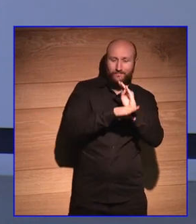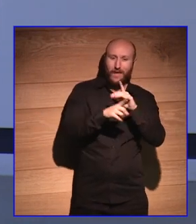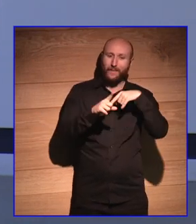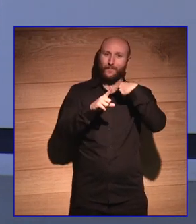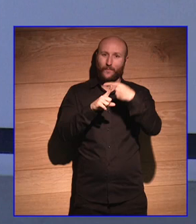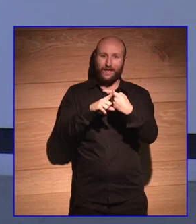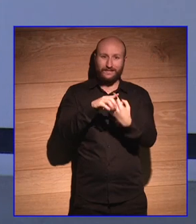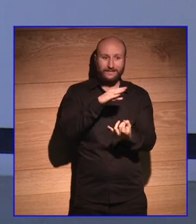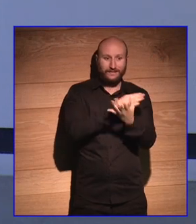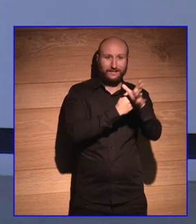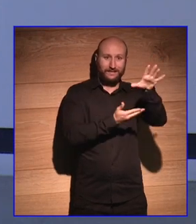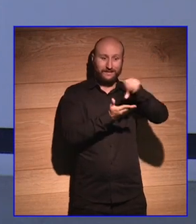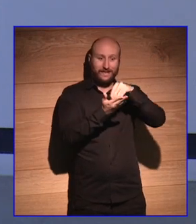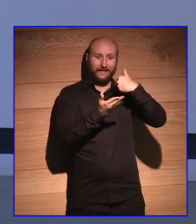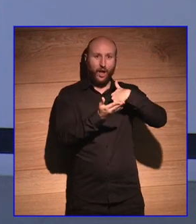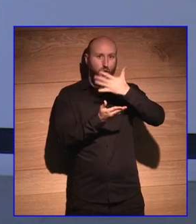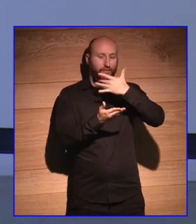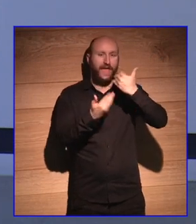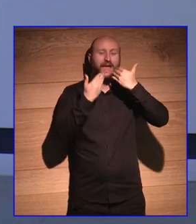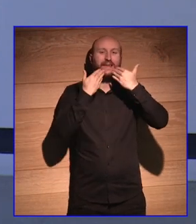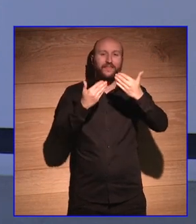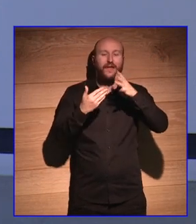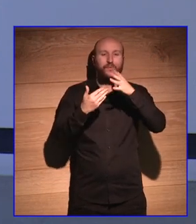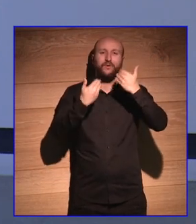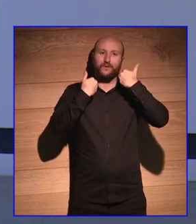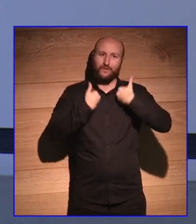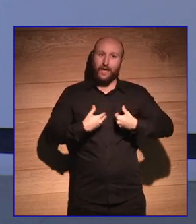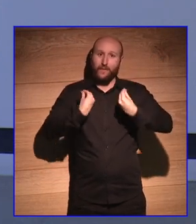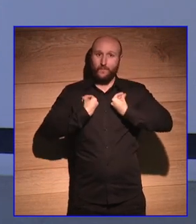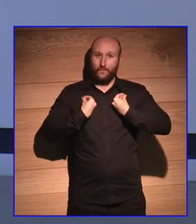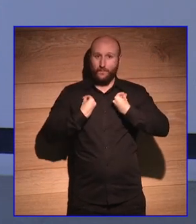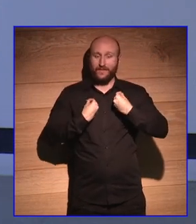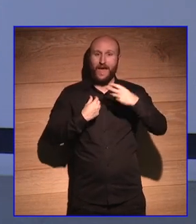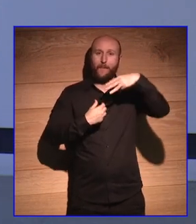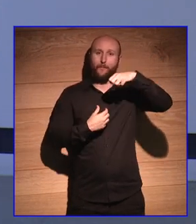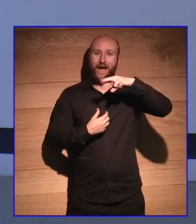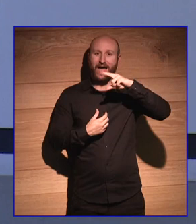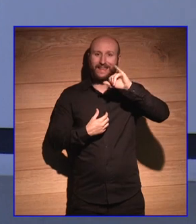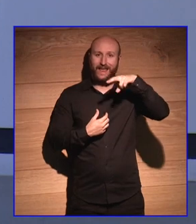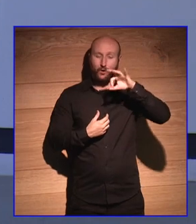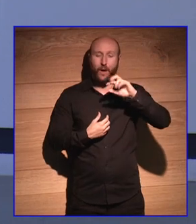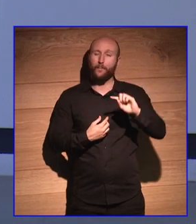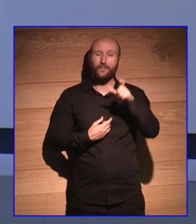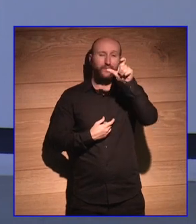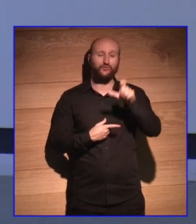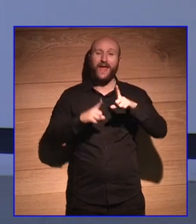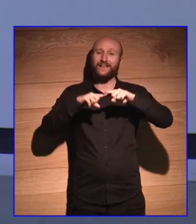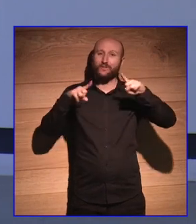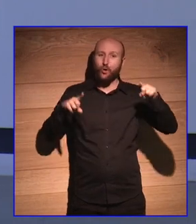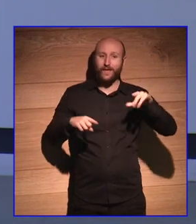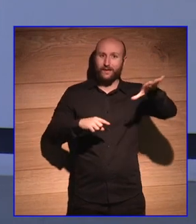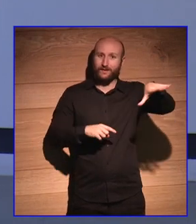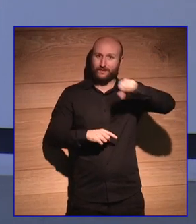se conocían gracias a la biografía de mariano gómez tica sólo quiero nombrar mariano fue la primera persona en segovia que recuperó